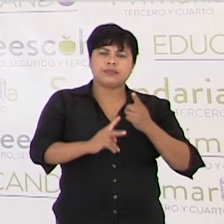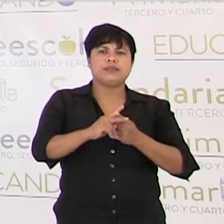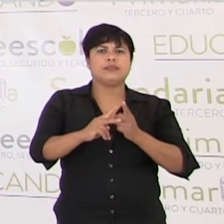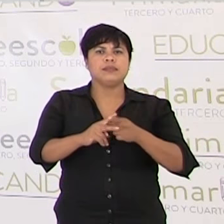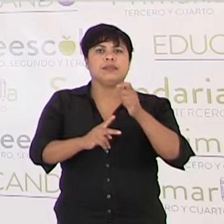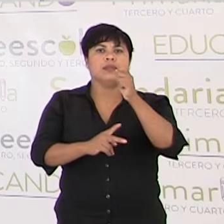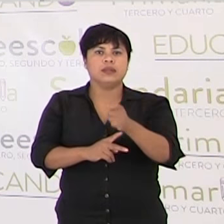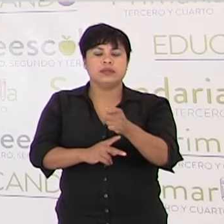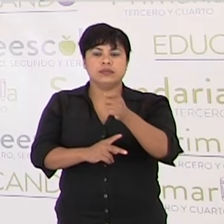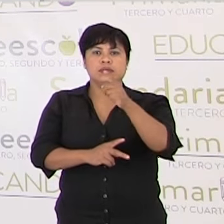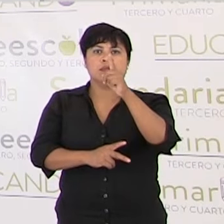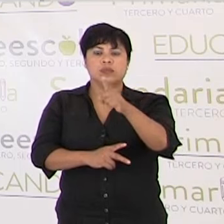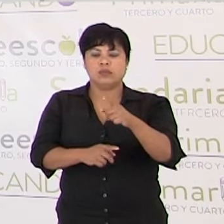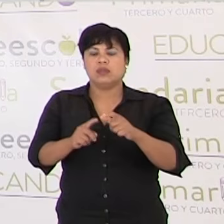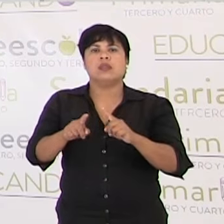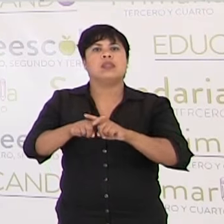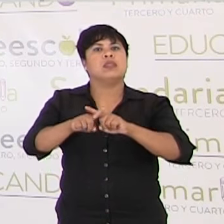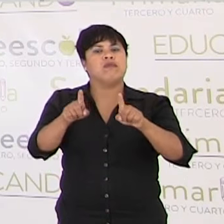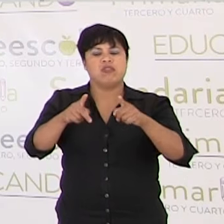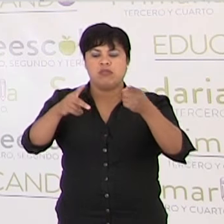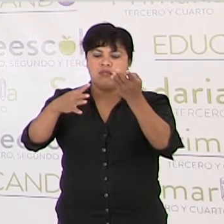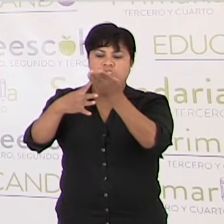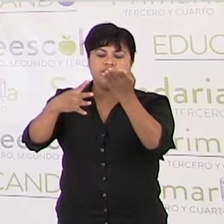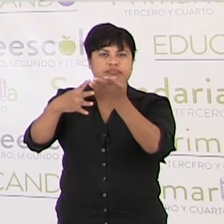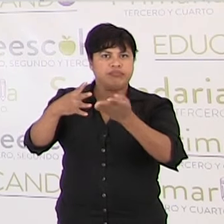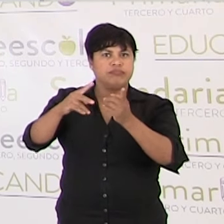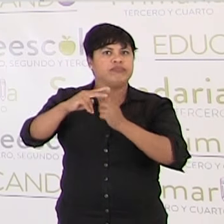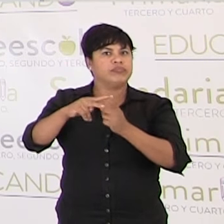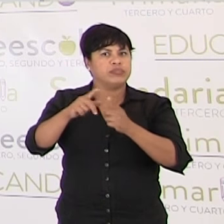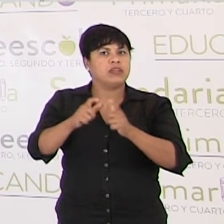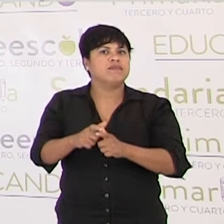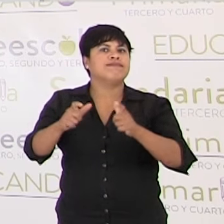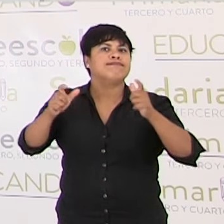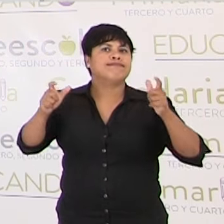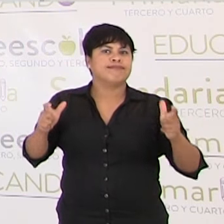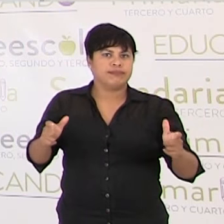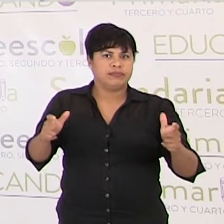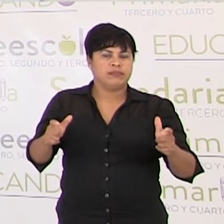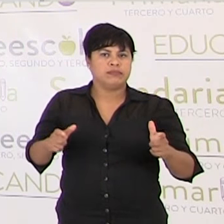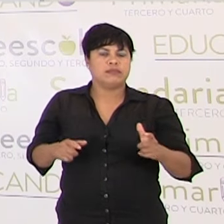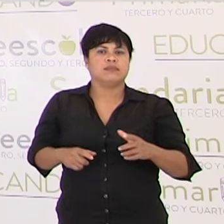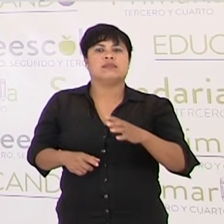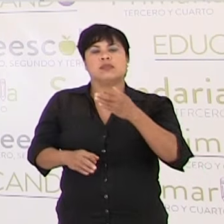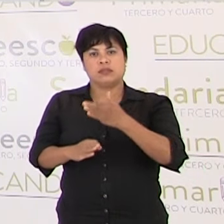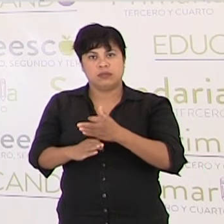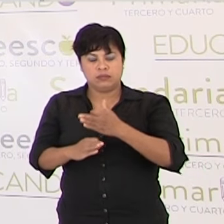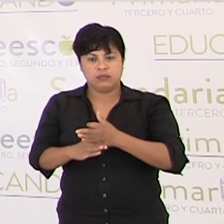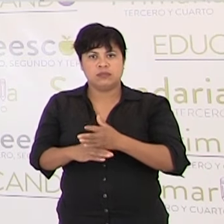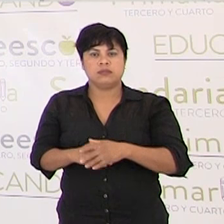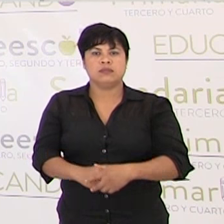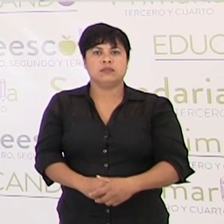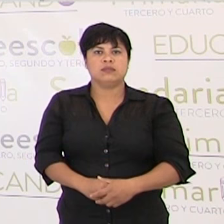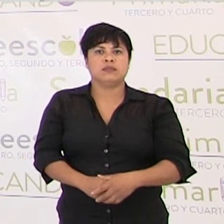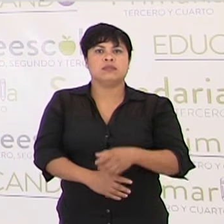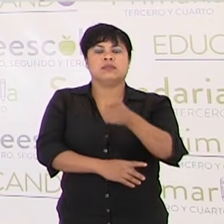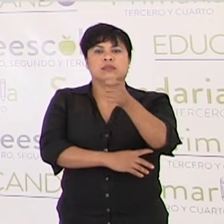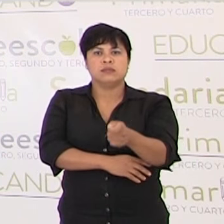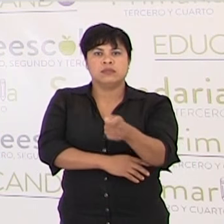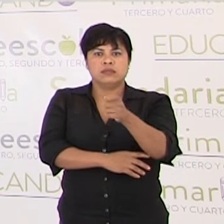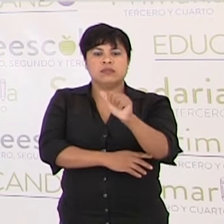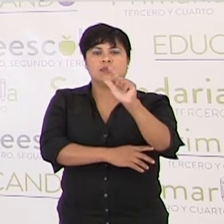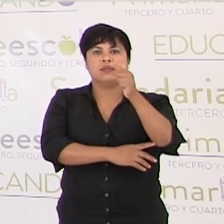una ciencia que se divide en varias ramas y abordaremos lo que es